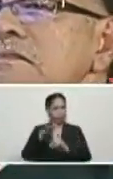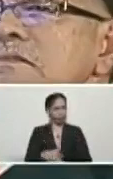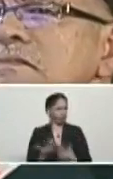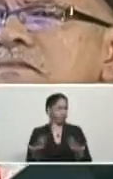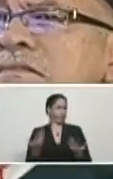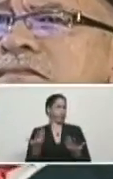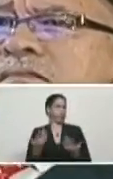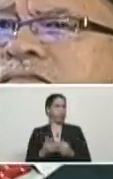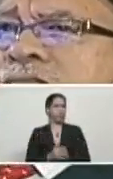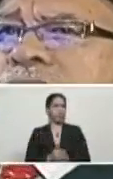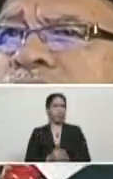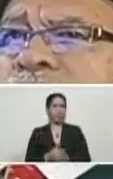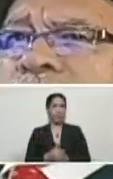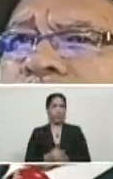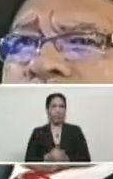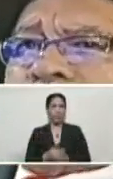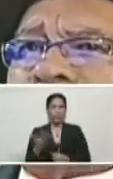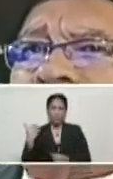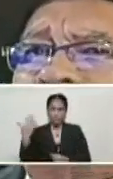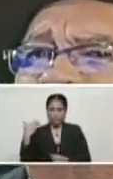Aún en este tiempo algunos